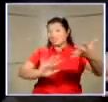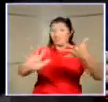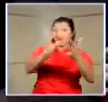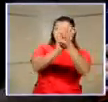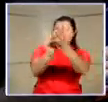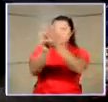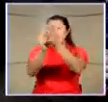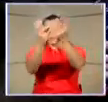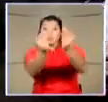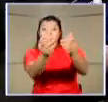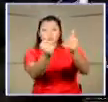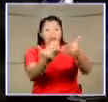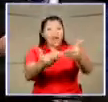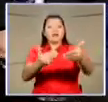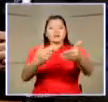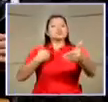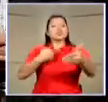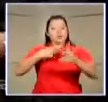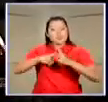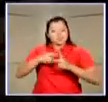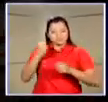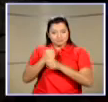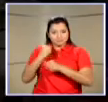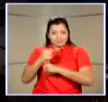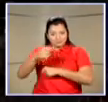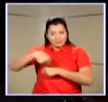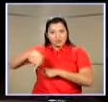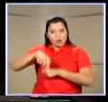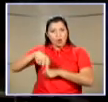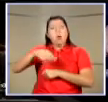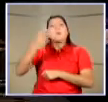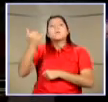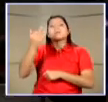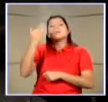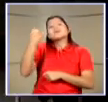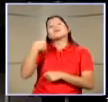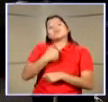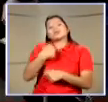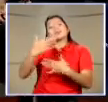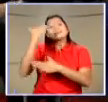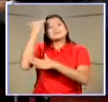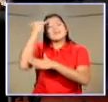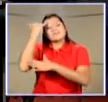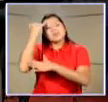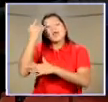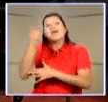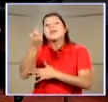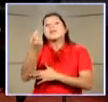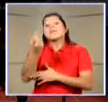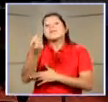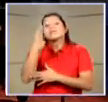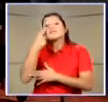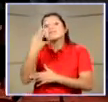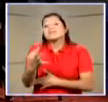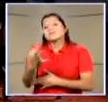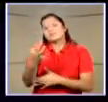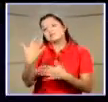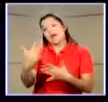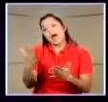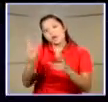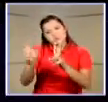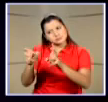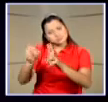los torquemadas del recorte, porque sabíamos que efectivamente el déficit fiscal es algo muy serio y